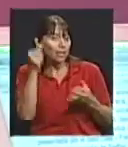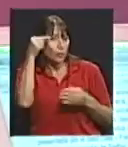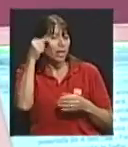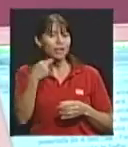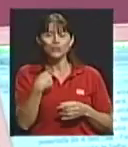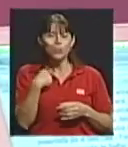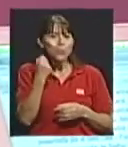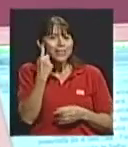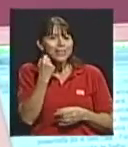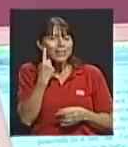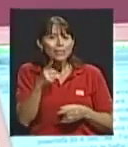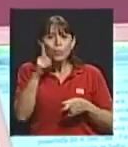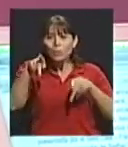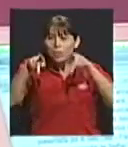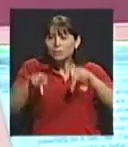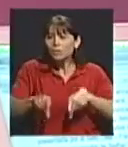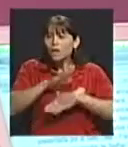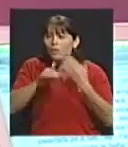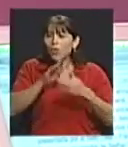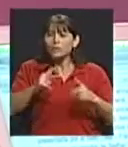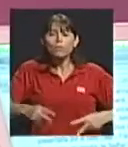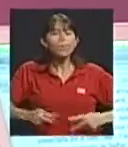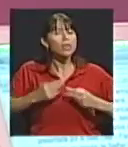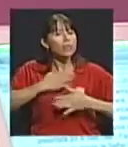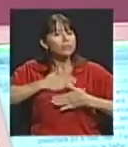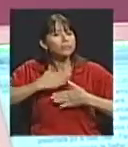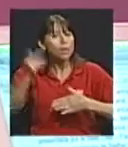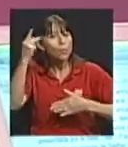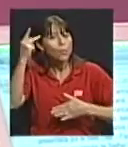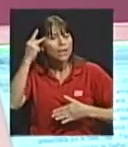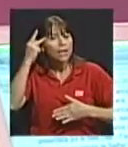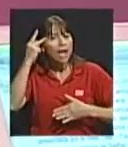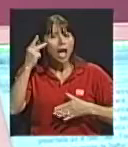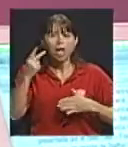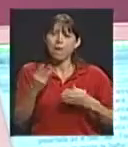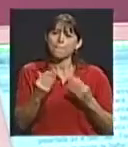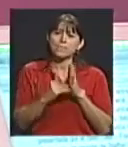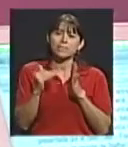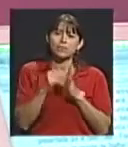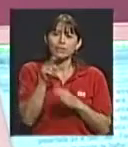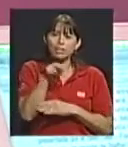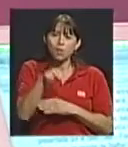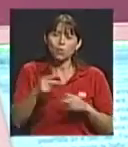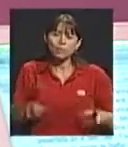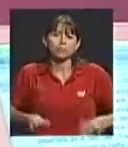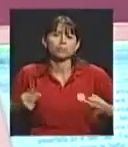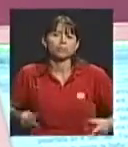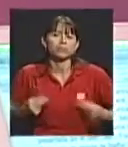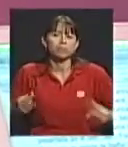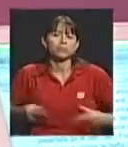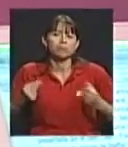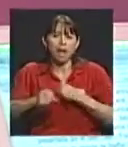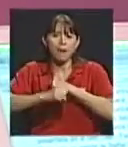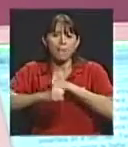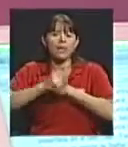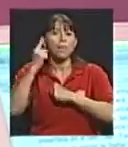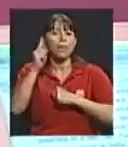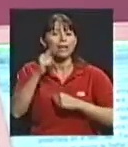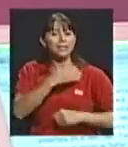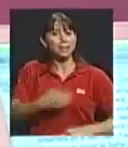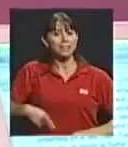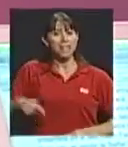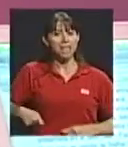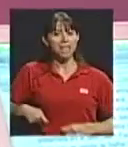dedicado toda su vida a la política que gasta millones de colones en una campaña electoral para ser presidente llega al poder y de